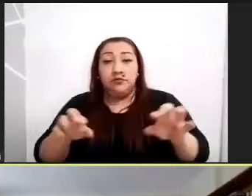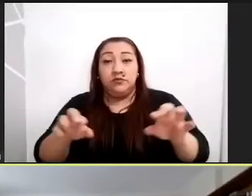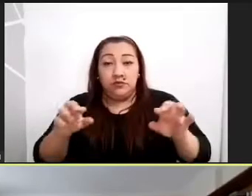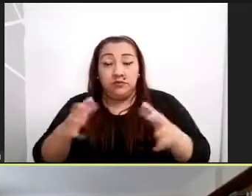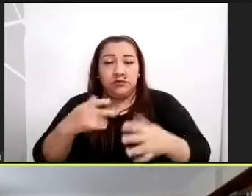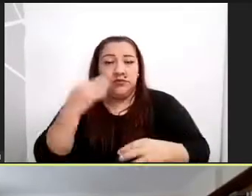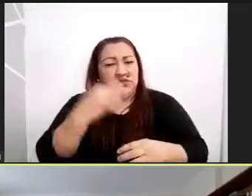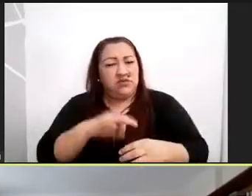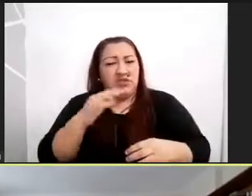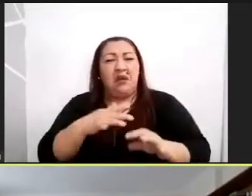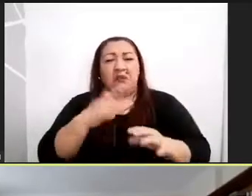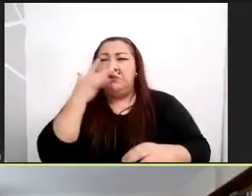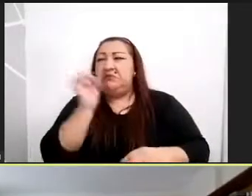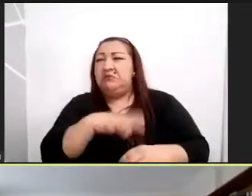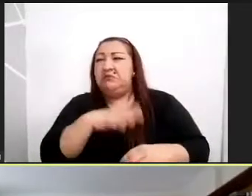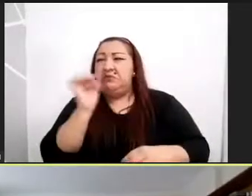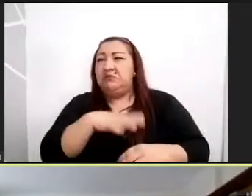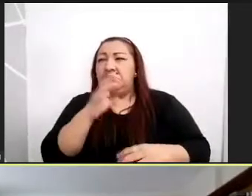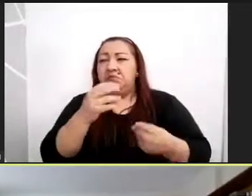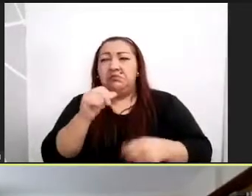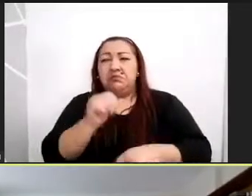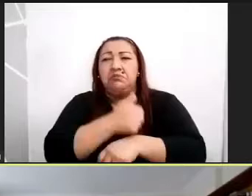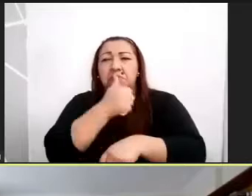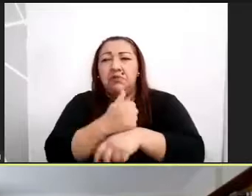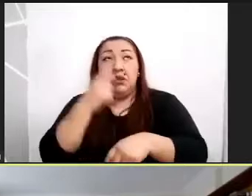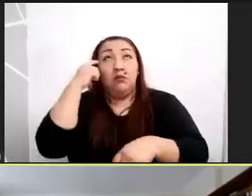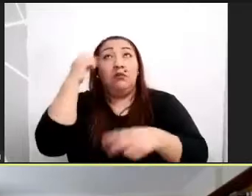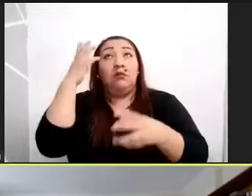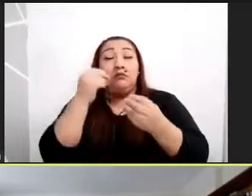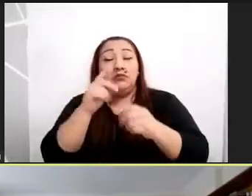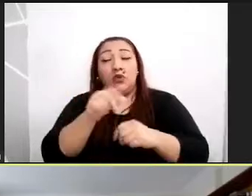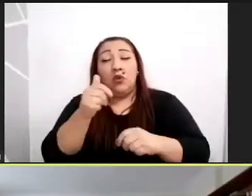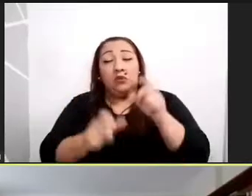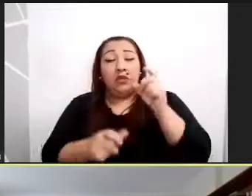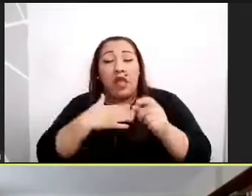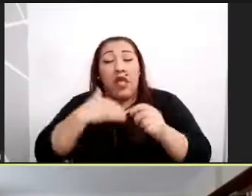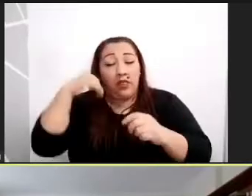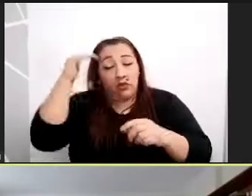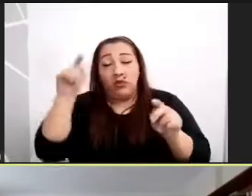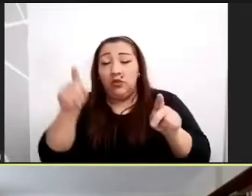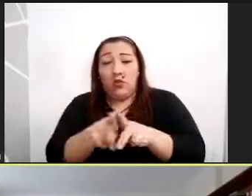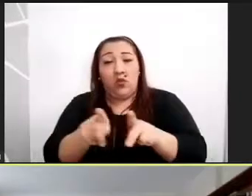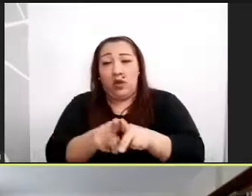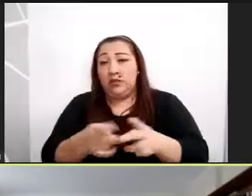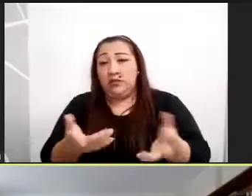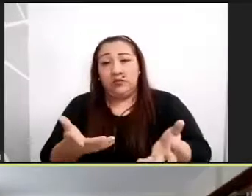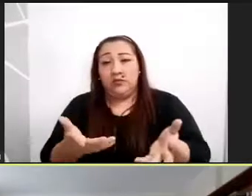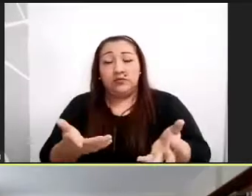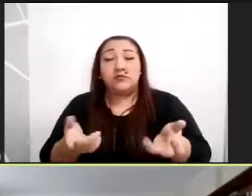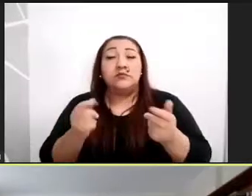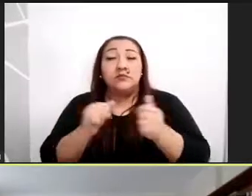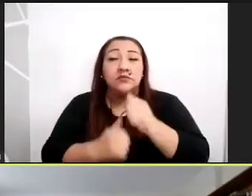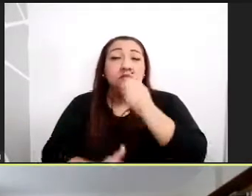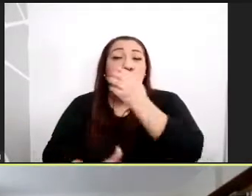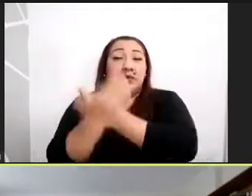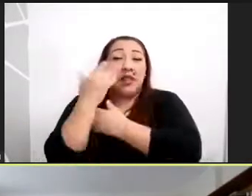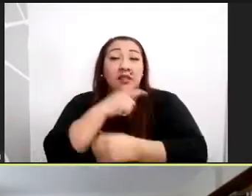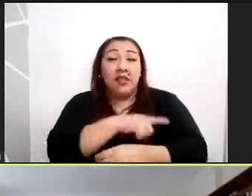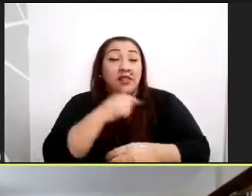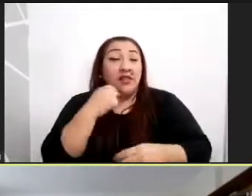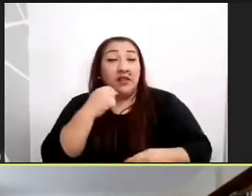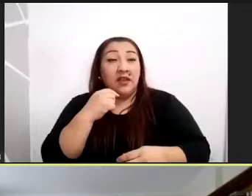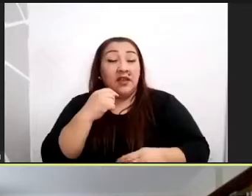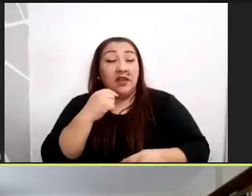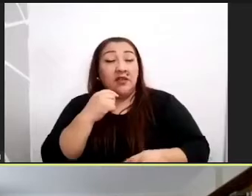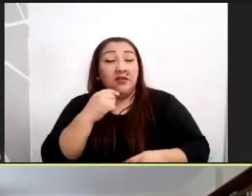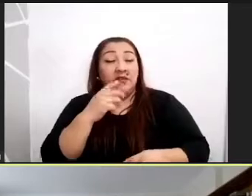son ignorados por las autoridades y marginados por muchos otros adultos también. Desde temprano, la Defensoría ha llamado la atención